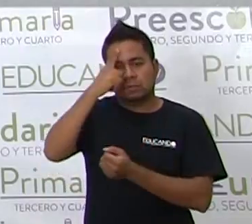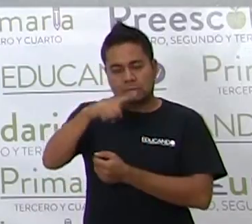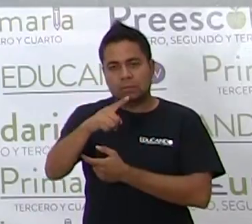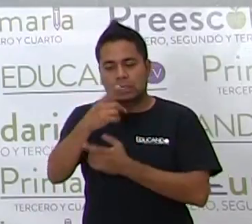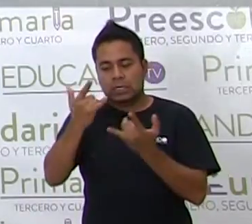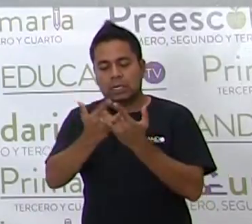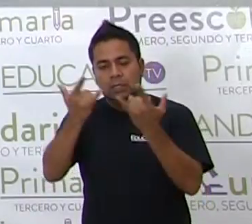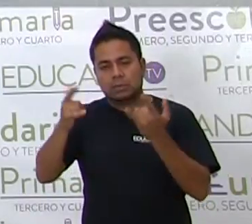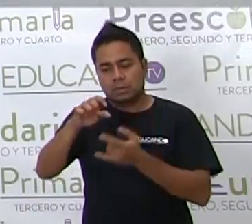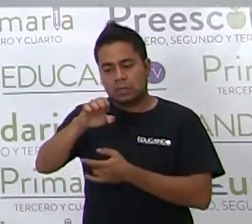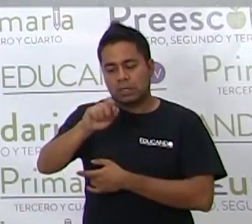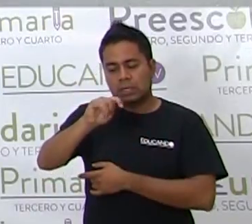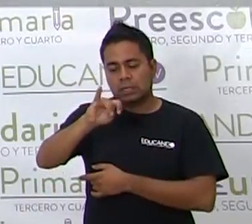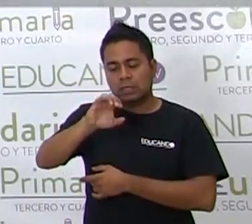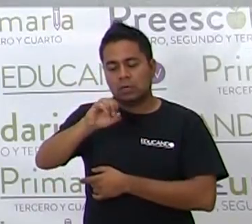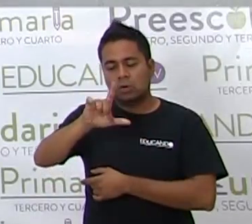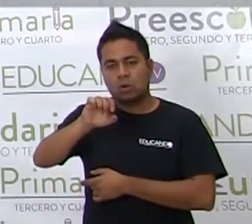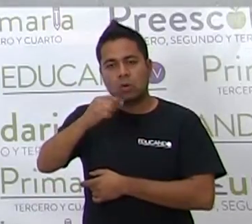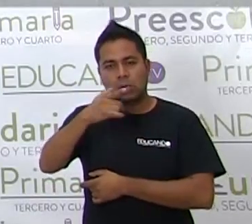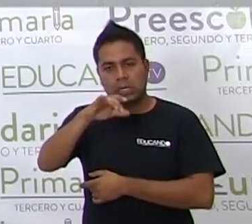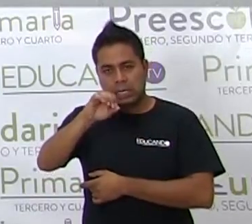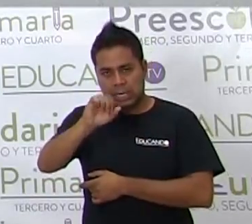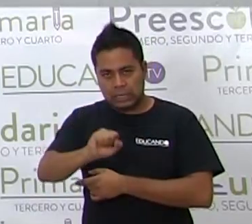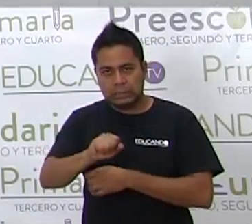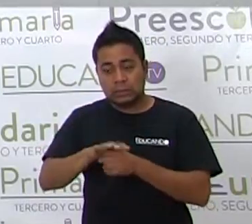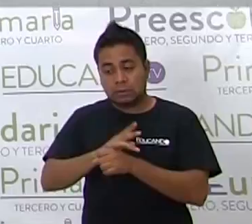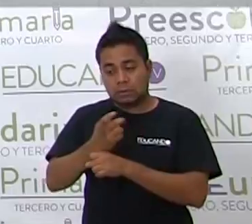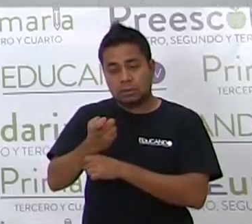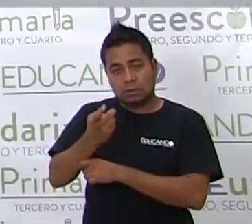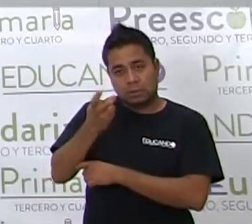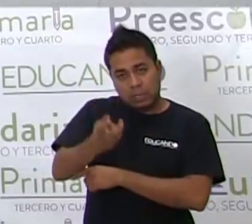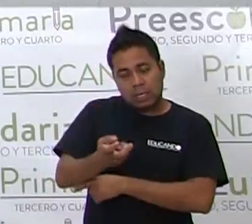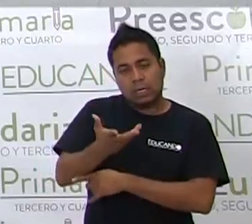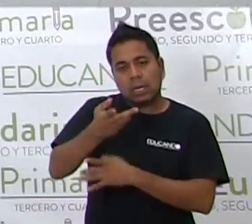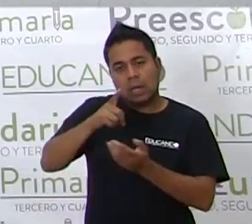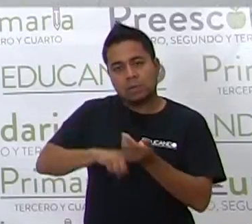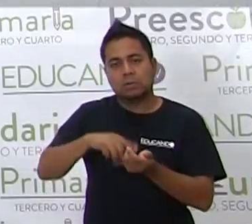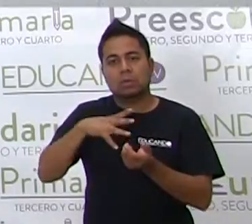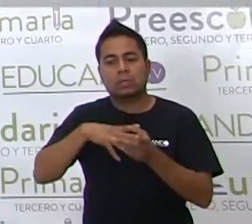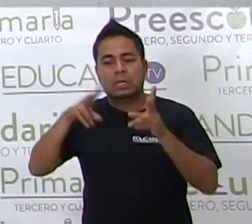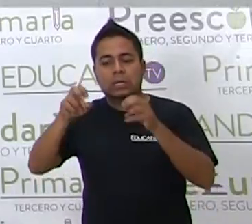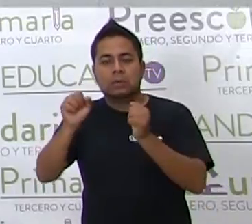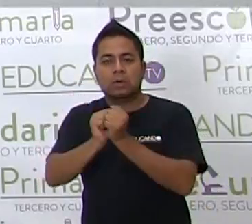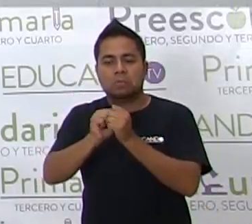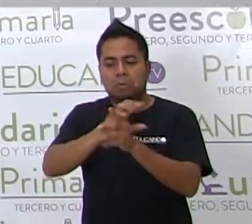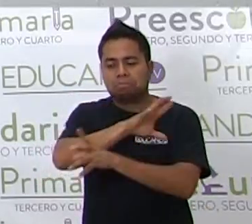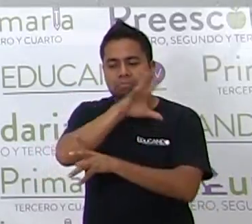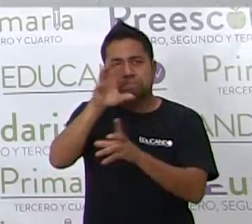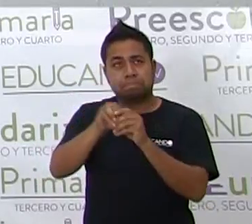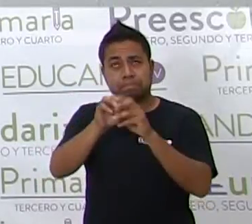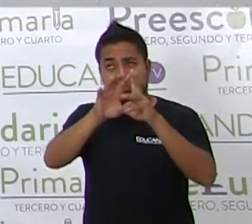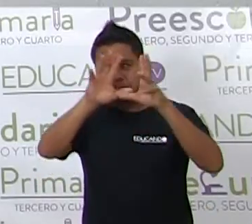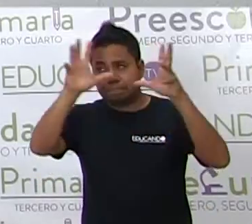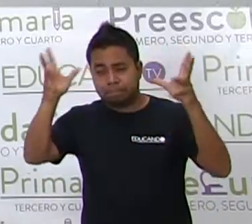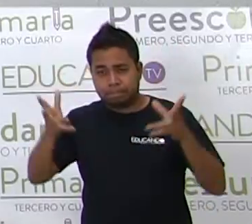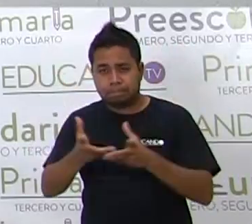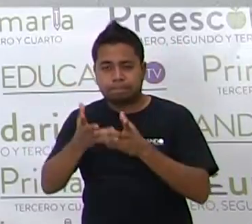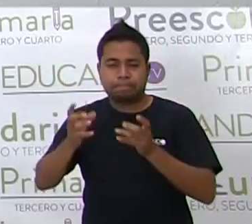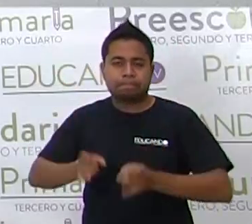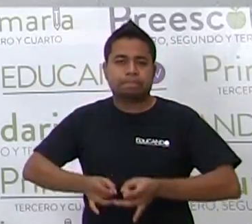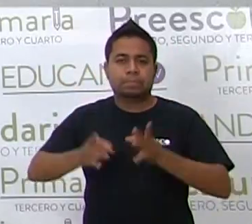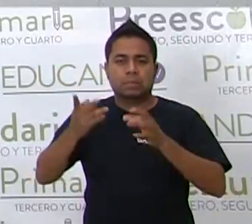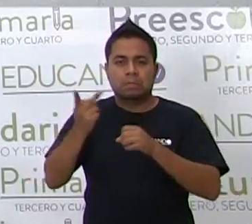de etiológicas, porque es ahí donde van a enmarcar de manera general y de manera circunstancial